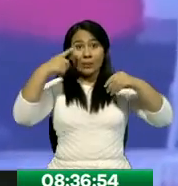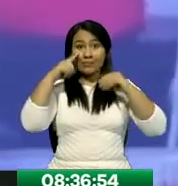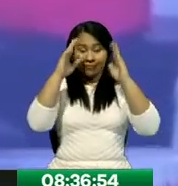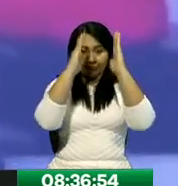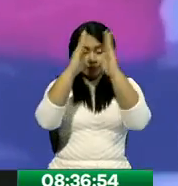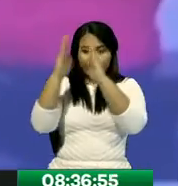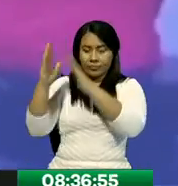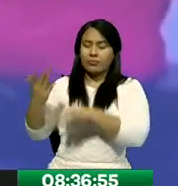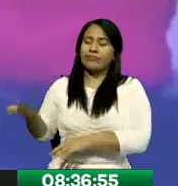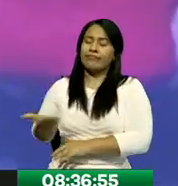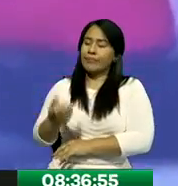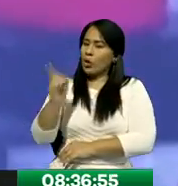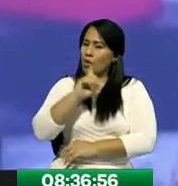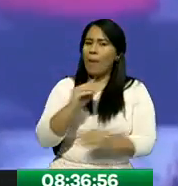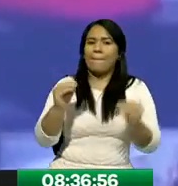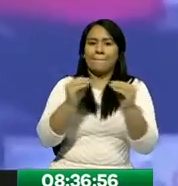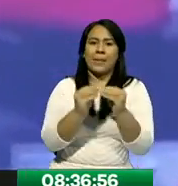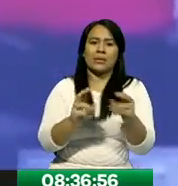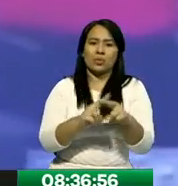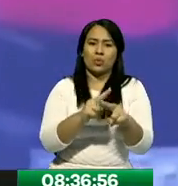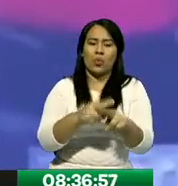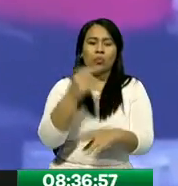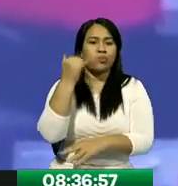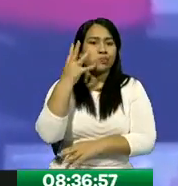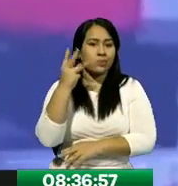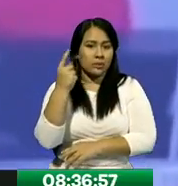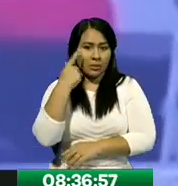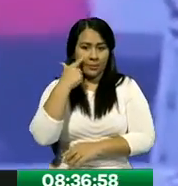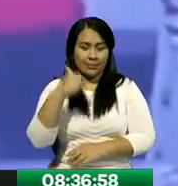evitar que este tipo de hurtos se den en la zona.